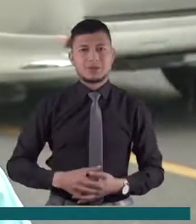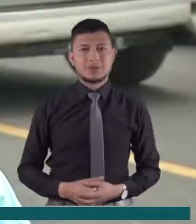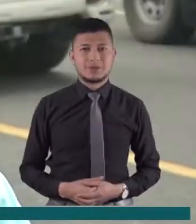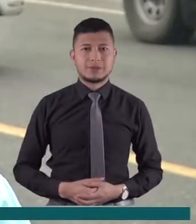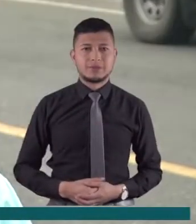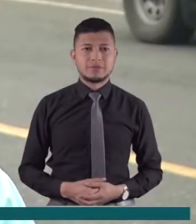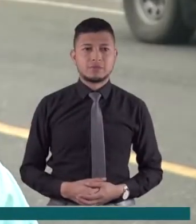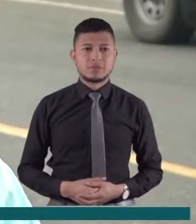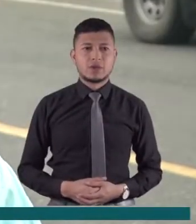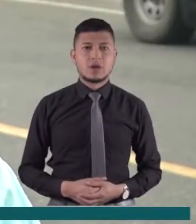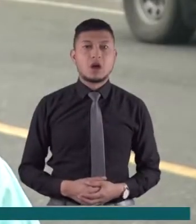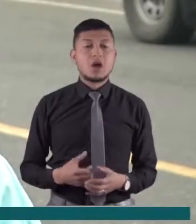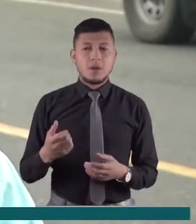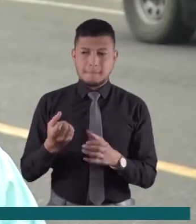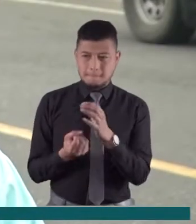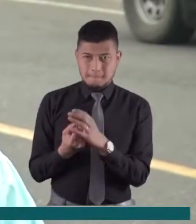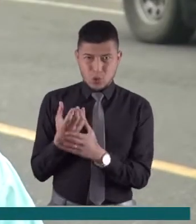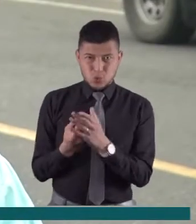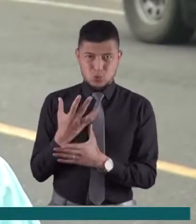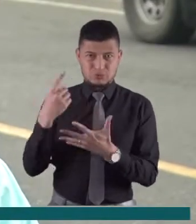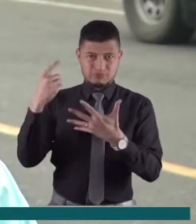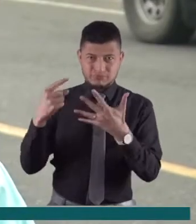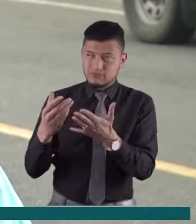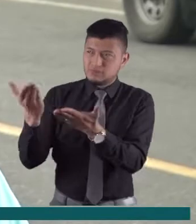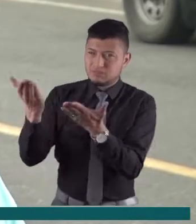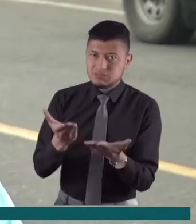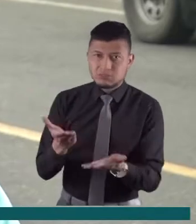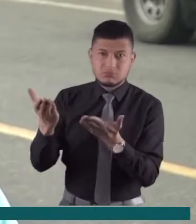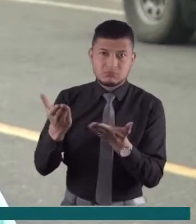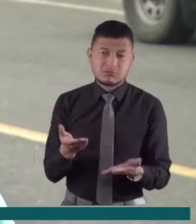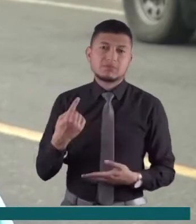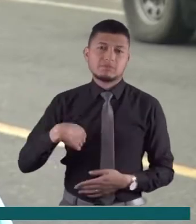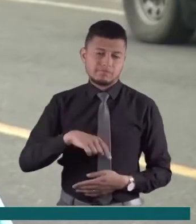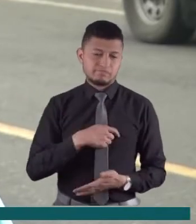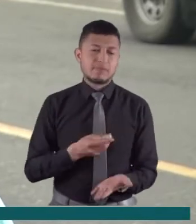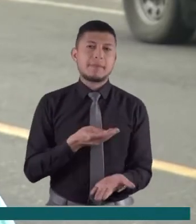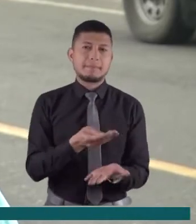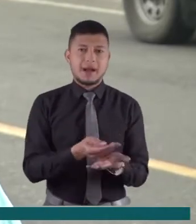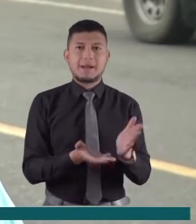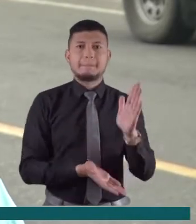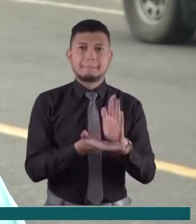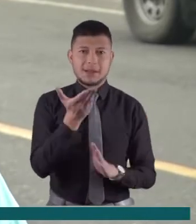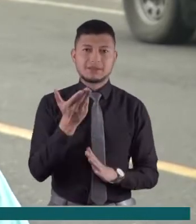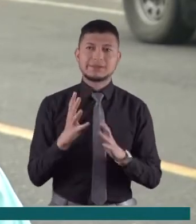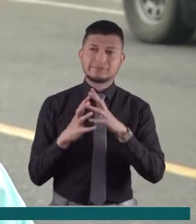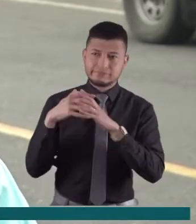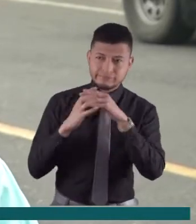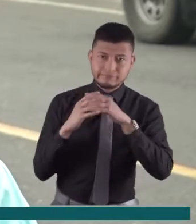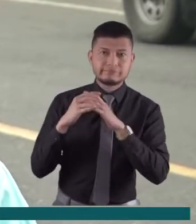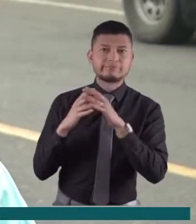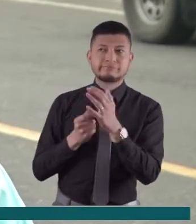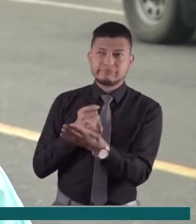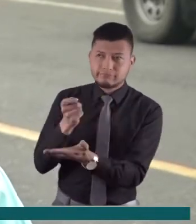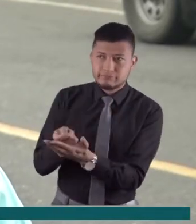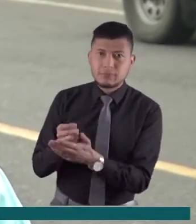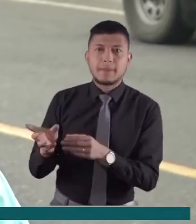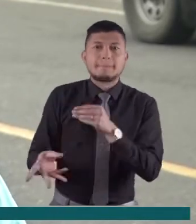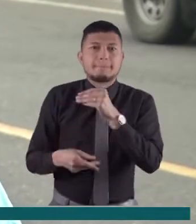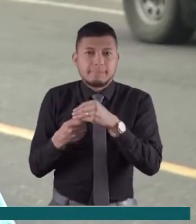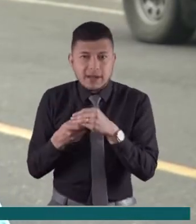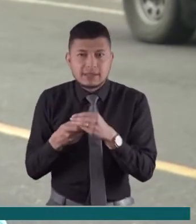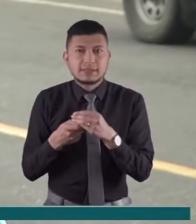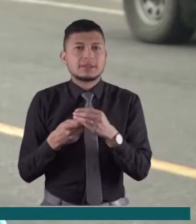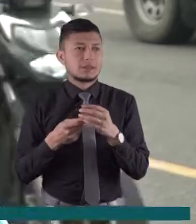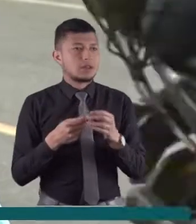pues variedad de productos pero si nos toca pagar el acarreo y pues para